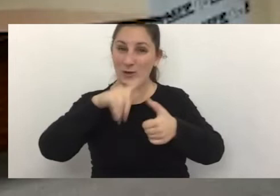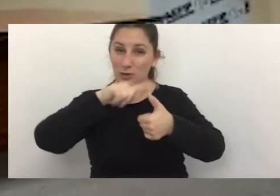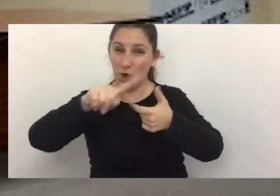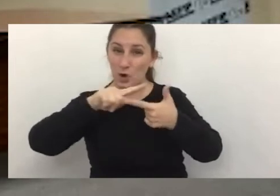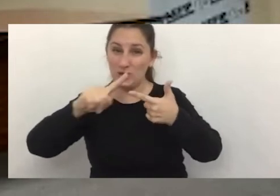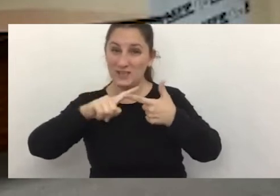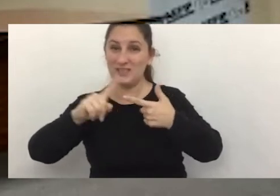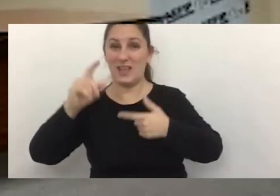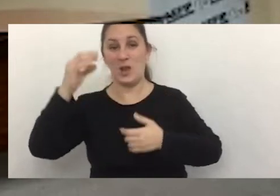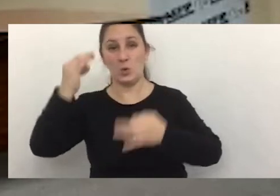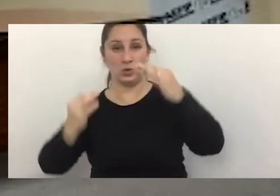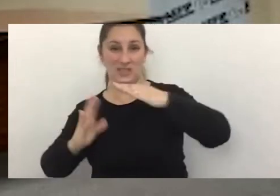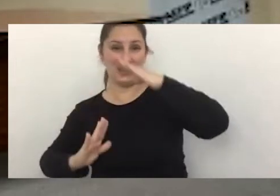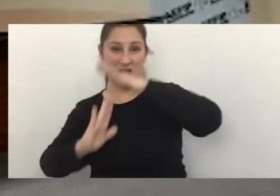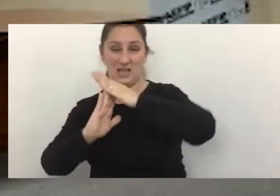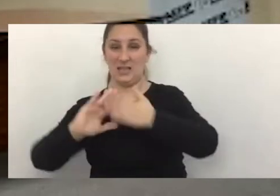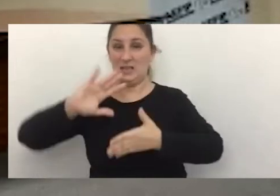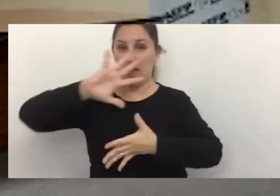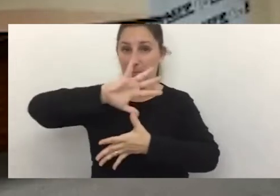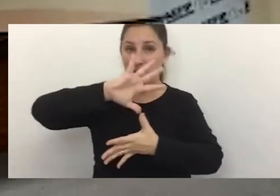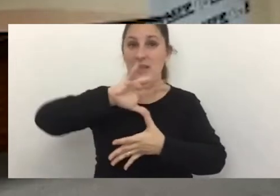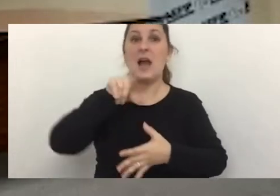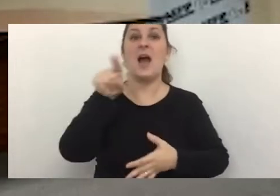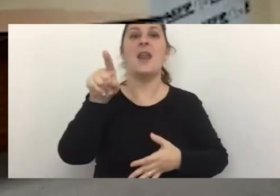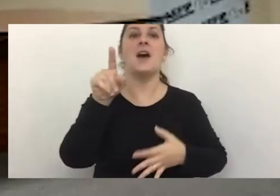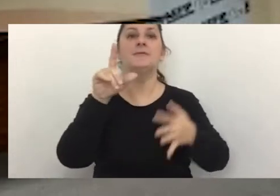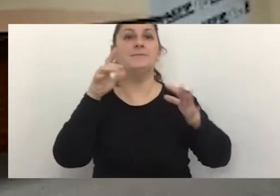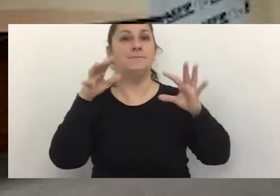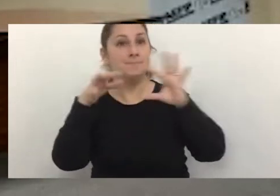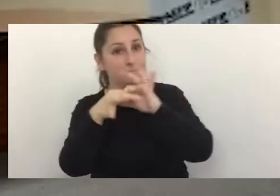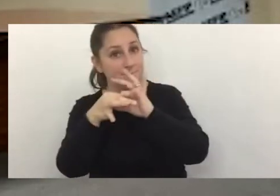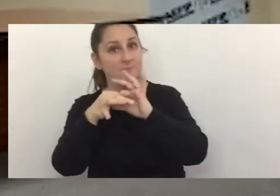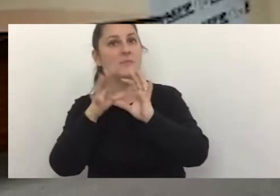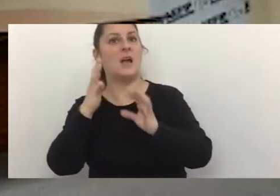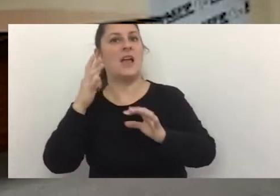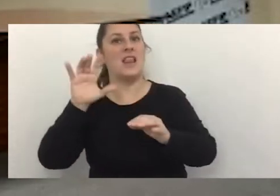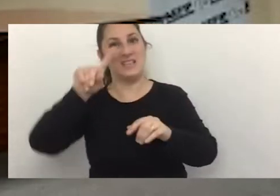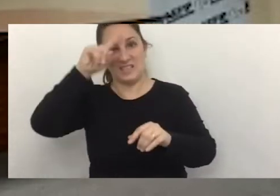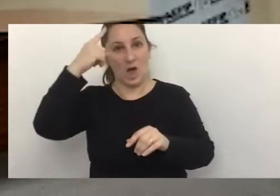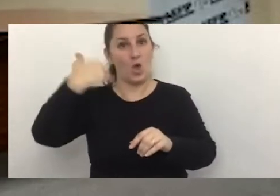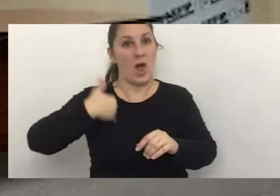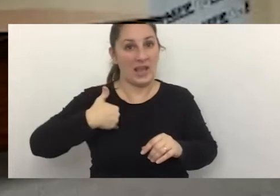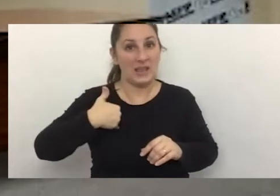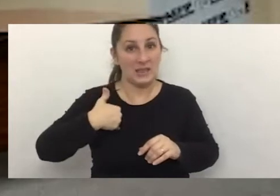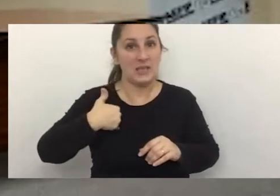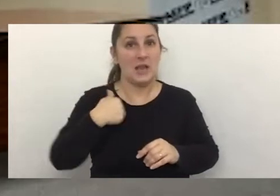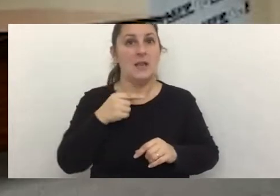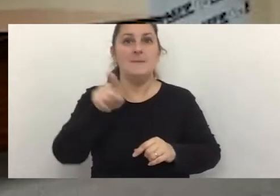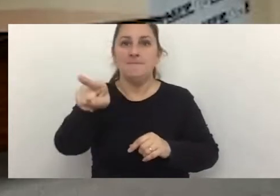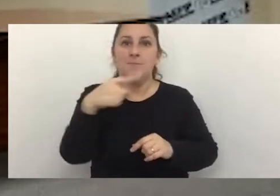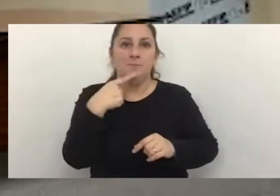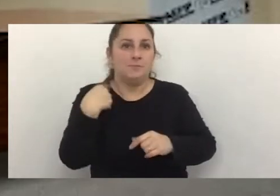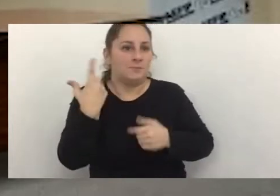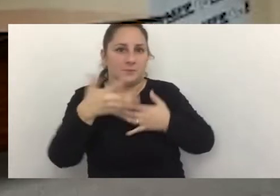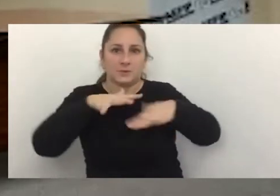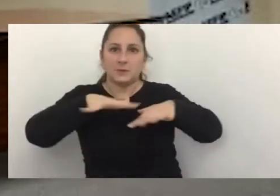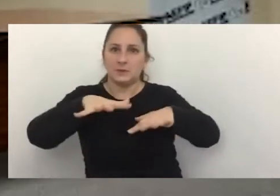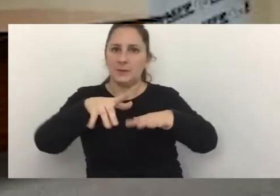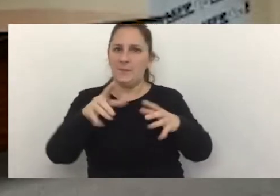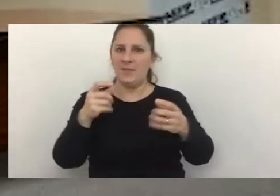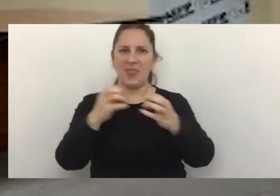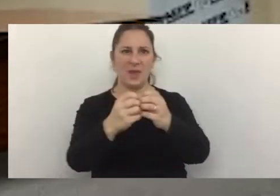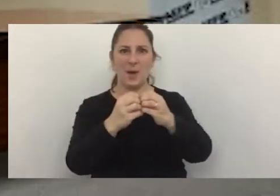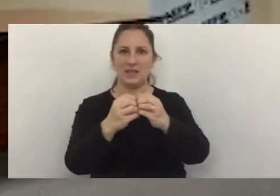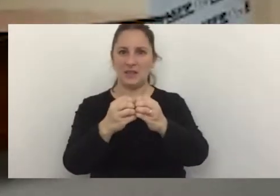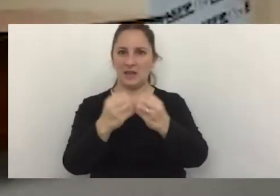Interamericana, cuyas decisiones son vinculantes para el Estado argentino, me ponen en el escenario una discusión